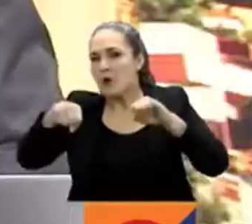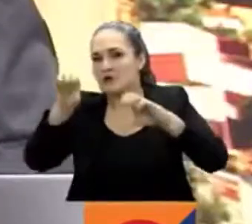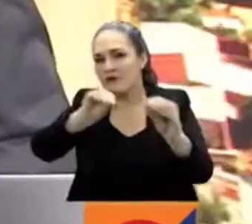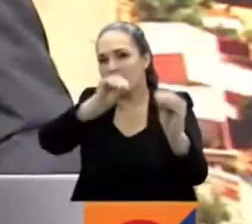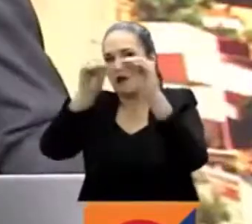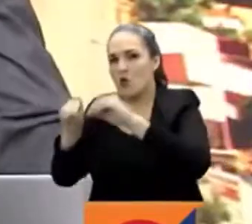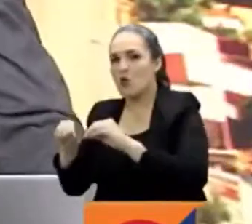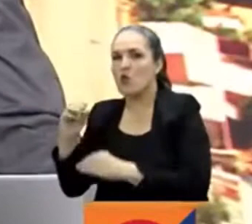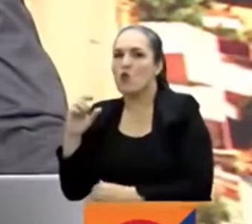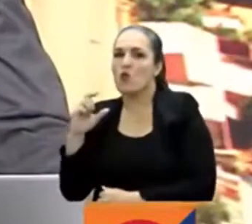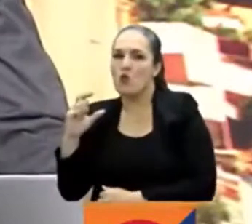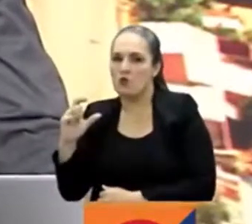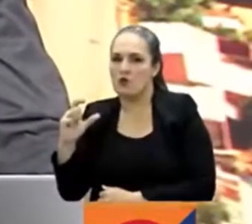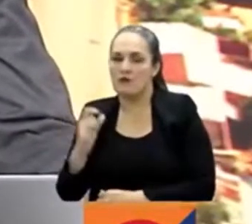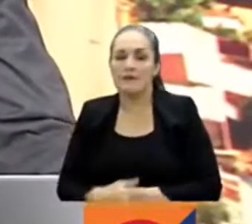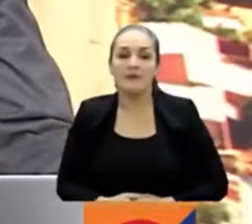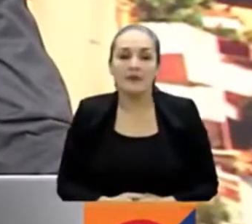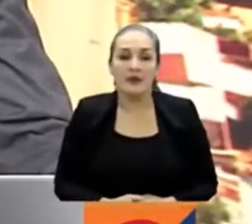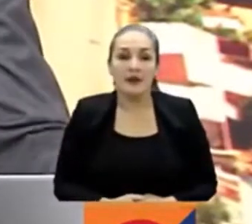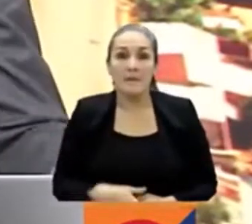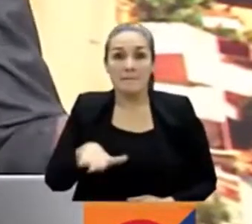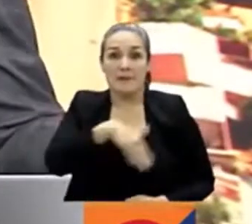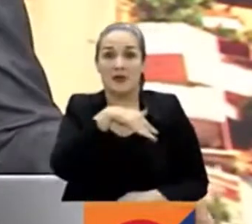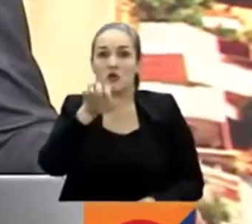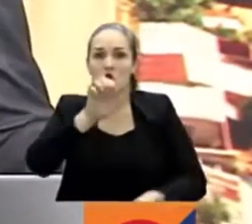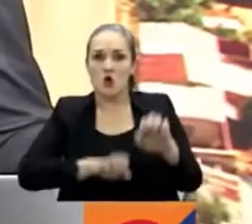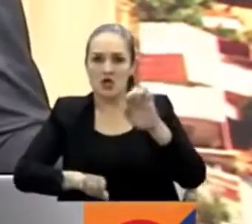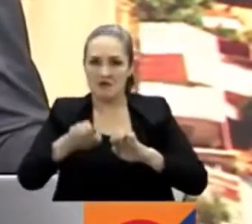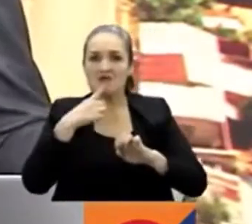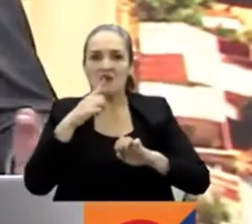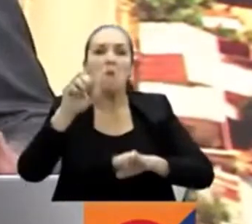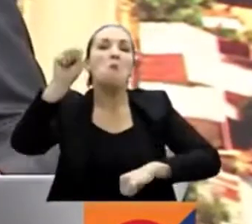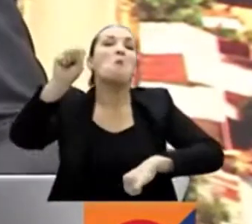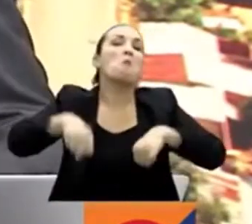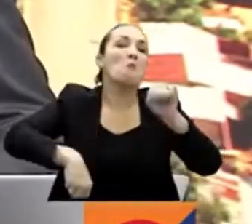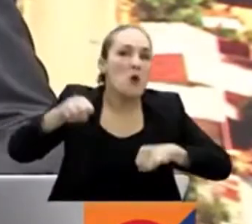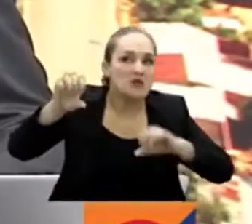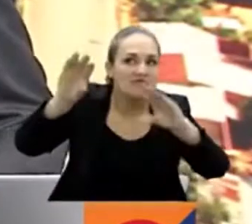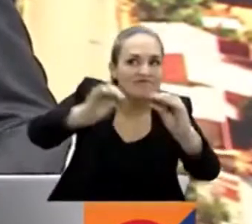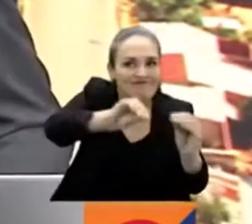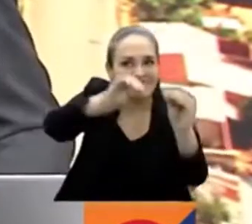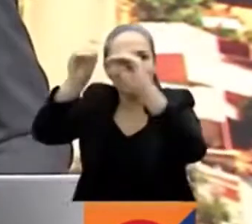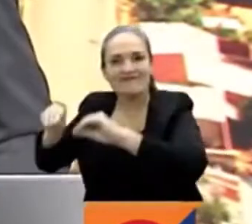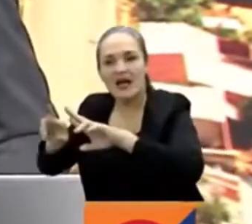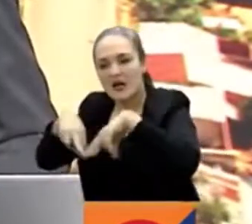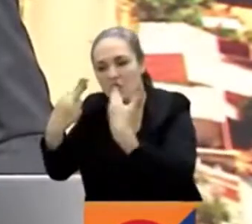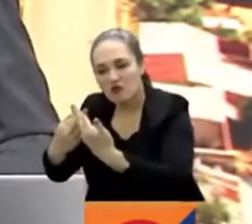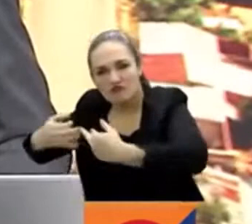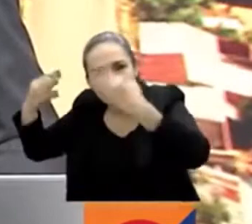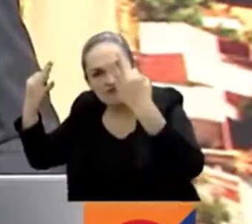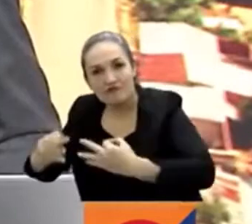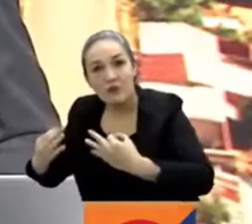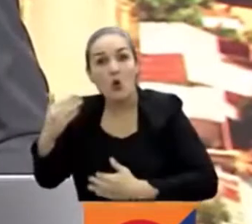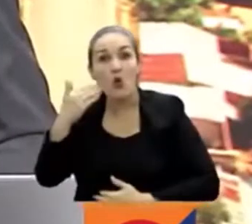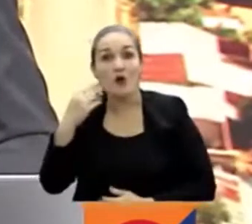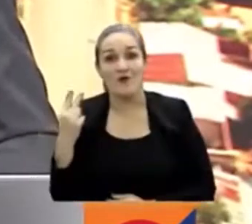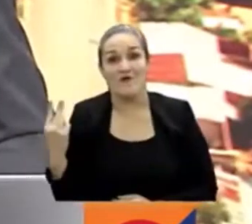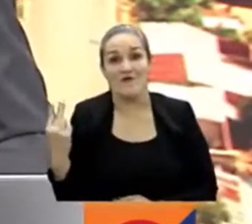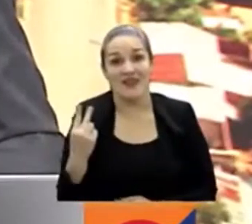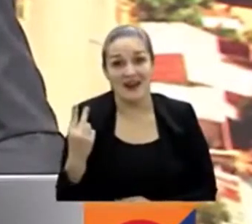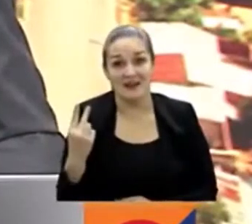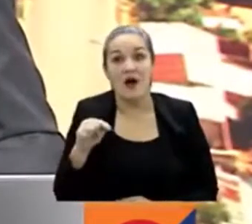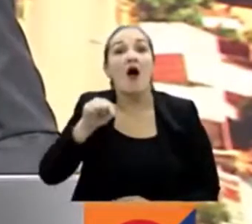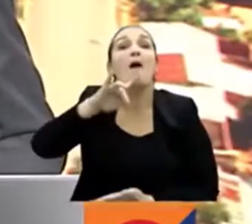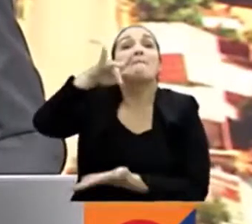Cúcuta. Tras el anuncio del ministro de Defensa de trasladar posiblemente el Consejo de Seguridad de este viernes, que cuenta con la presencia